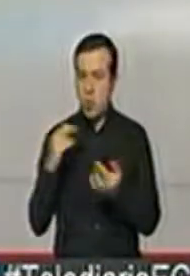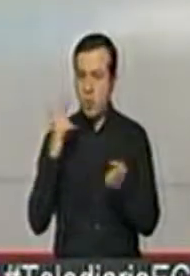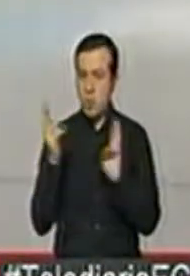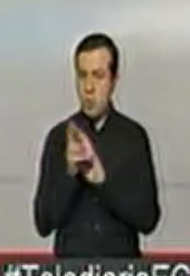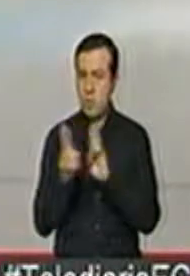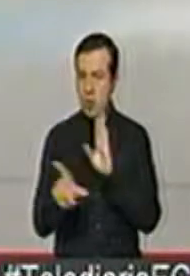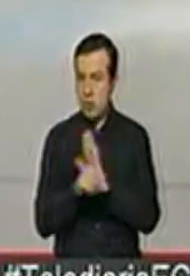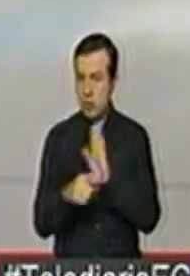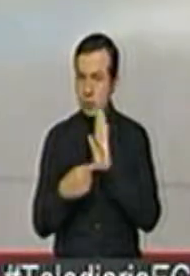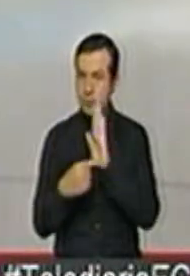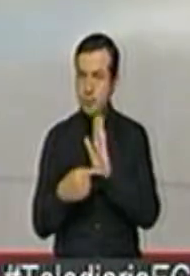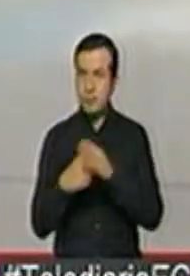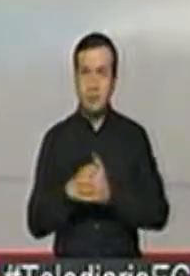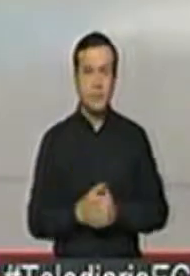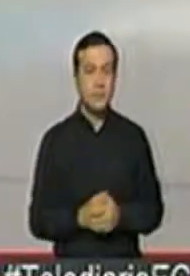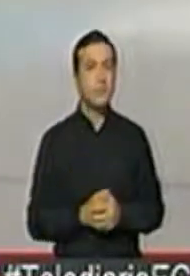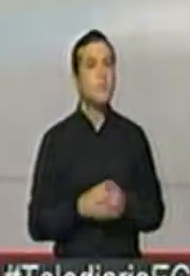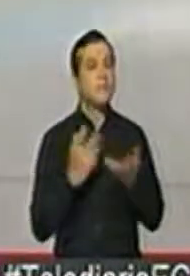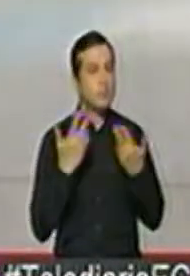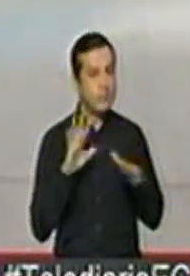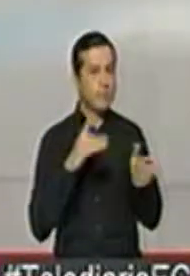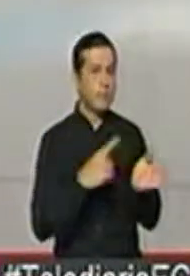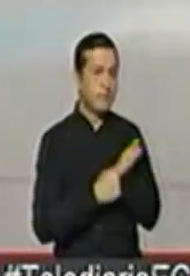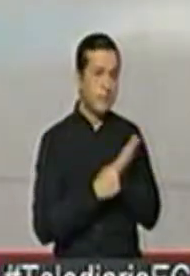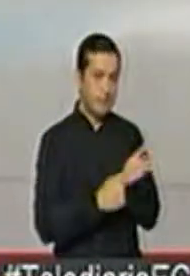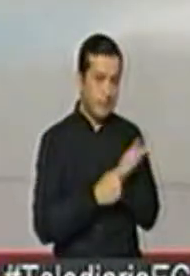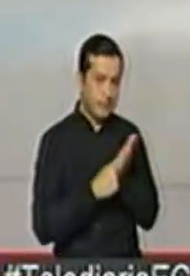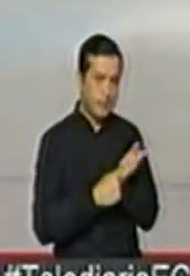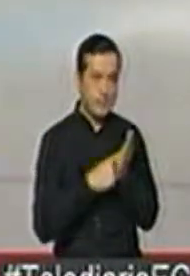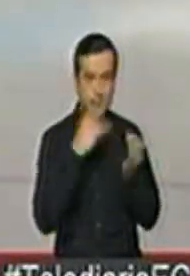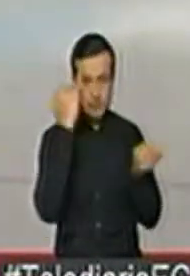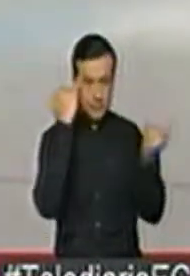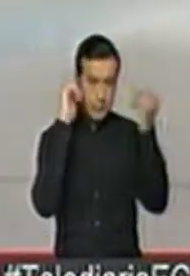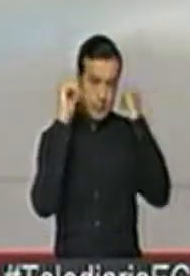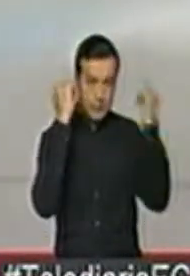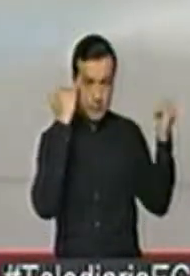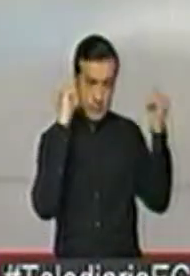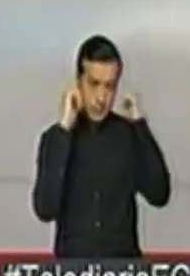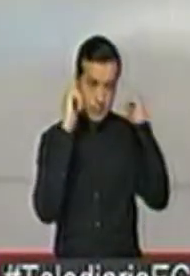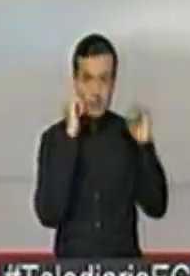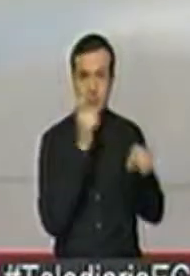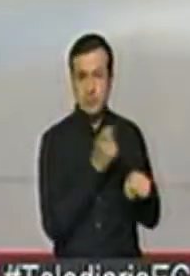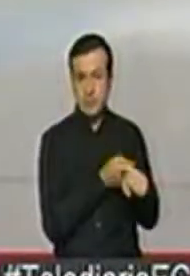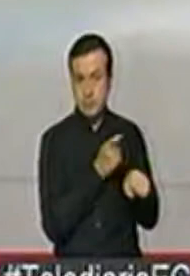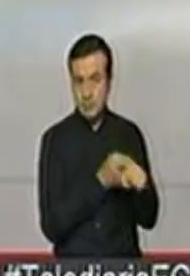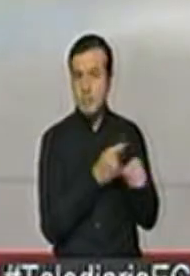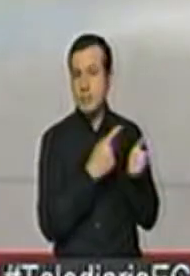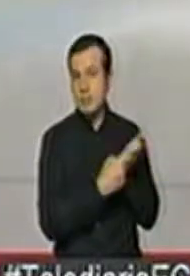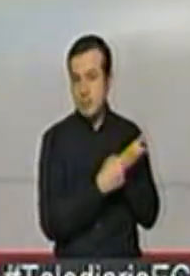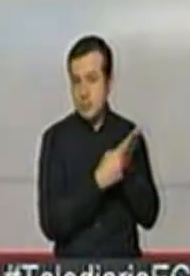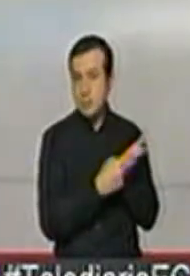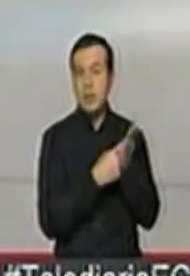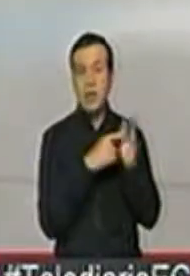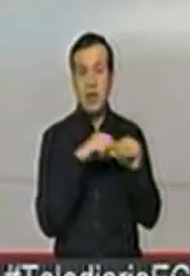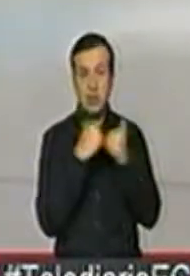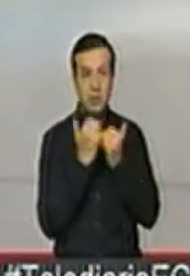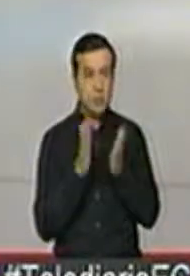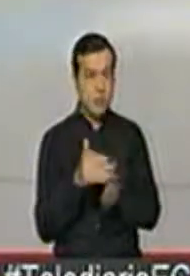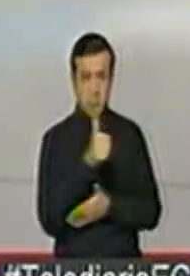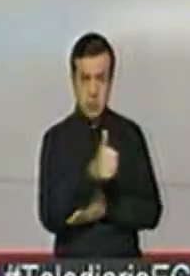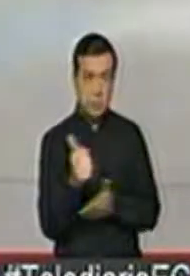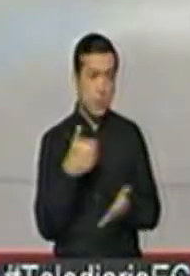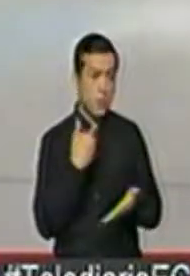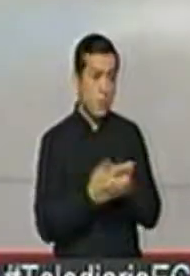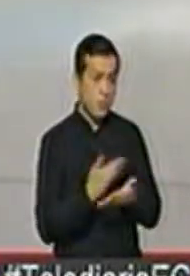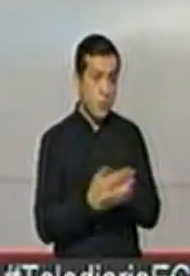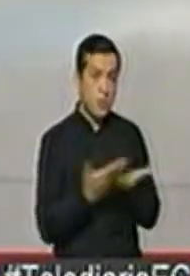Mire, se ha venido debatiendo, han existido iniciativas muy específicas, iniciativas legislativas, sin embargo